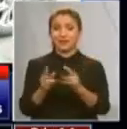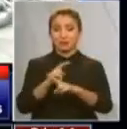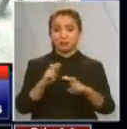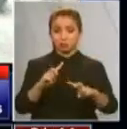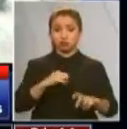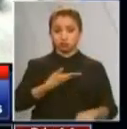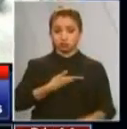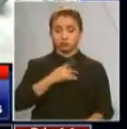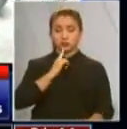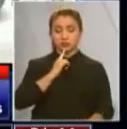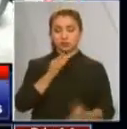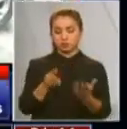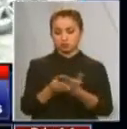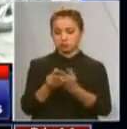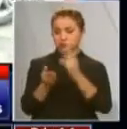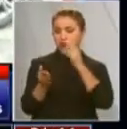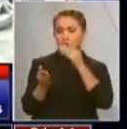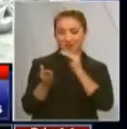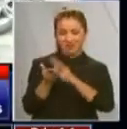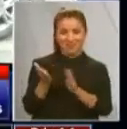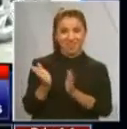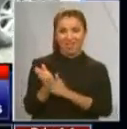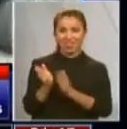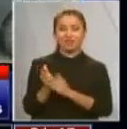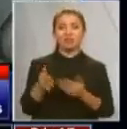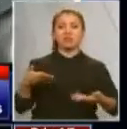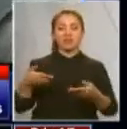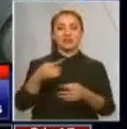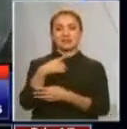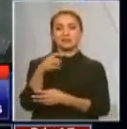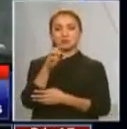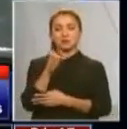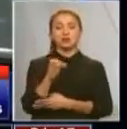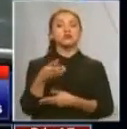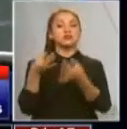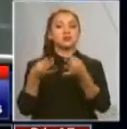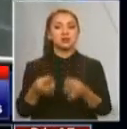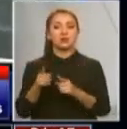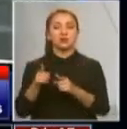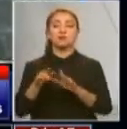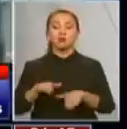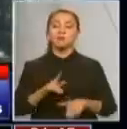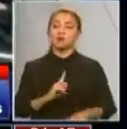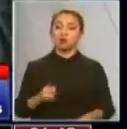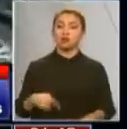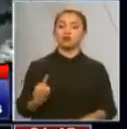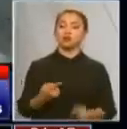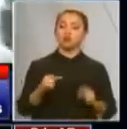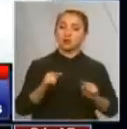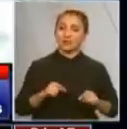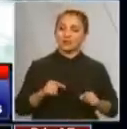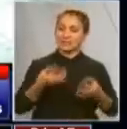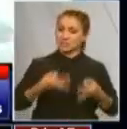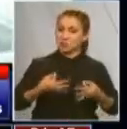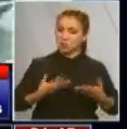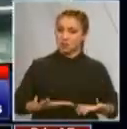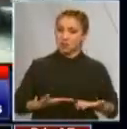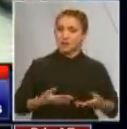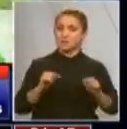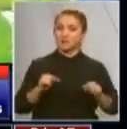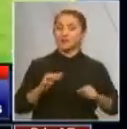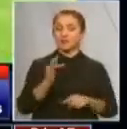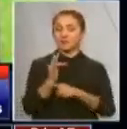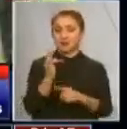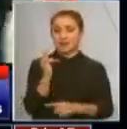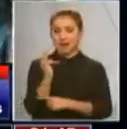tengo, nada que le dé 100% de certeza. Por eso es que nosotros, ante esa incerteza de este